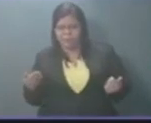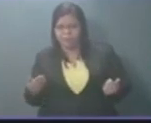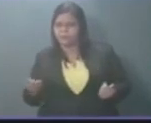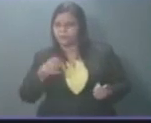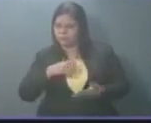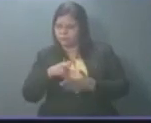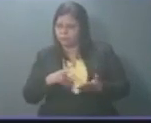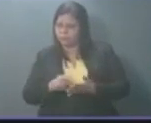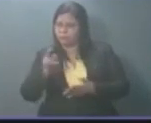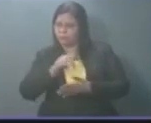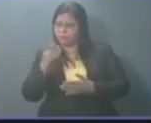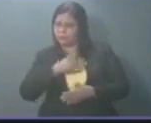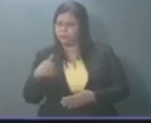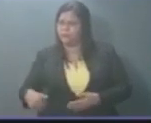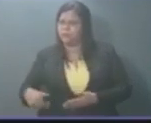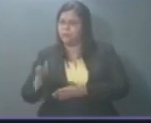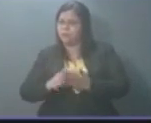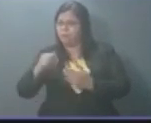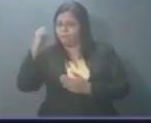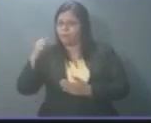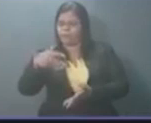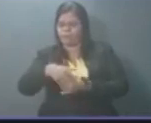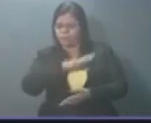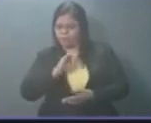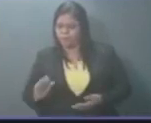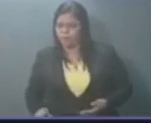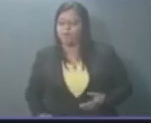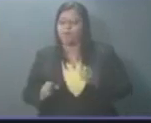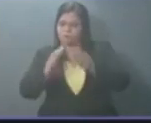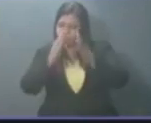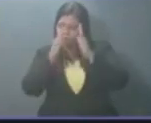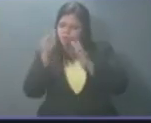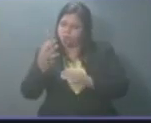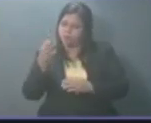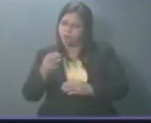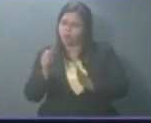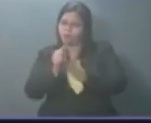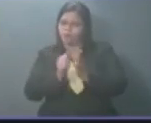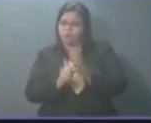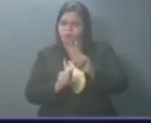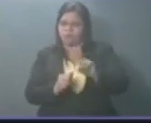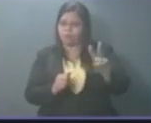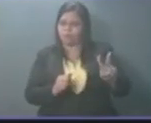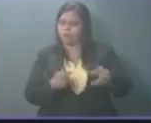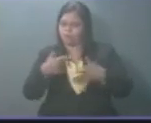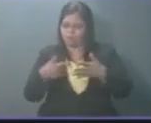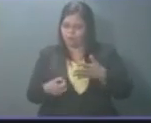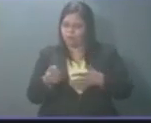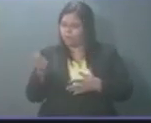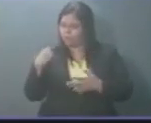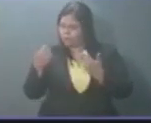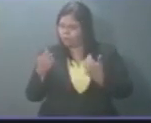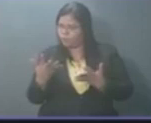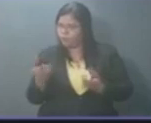leer, presidente, porque es importante que el pueblo salvadoreño lo escuche. Artículo 22 de esta ley que se